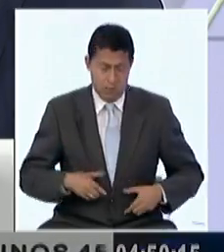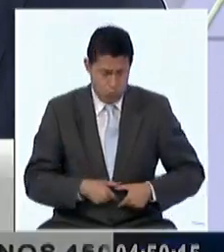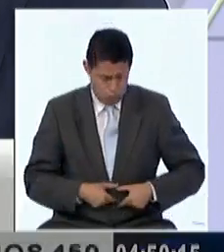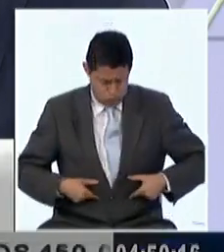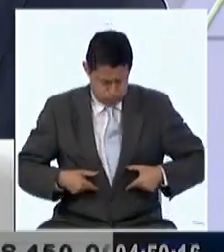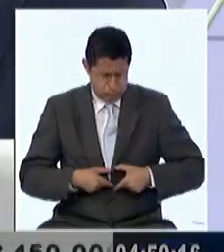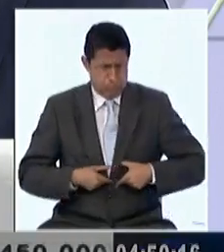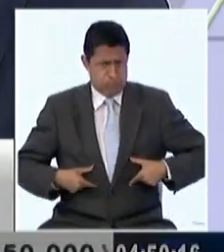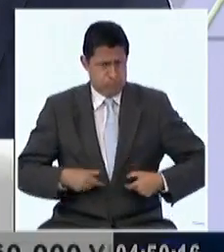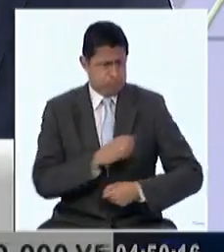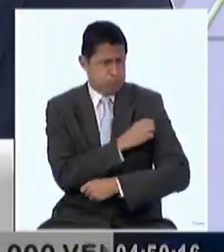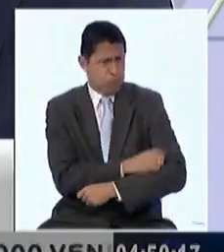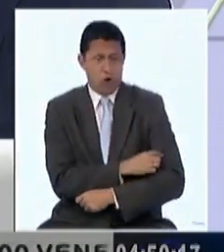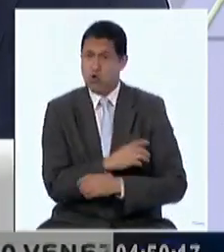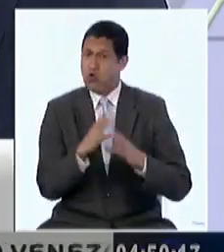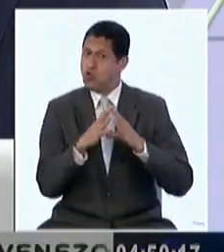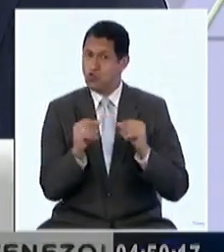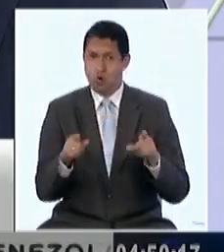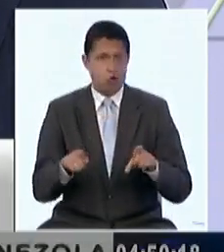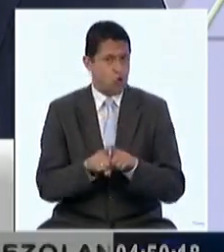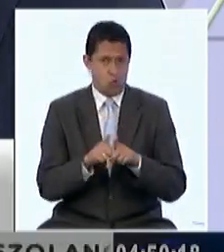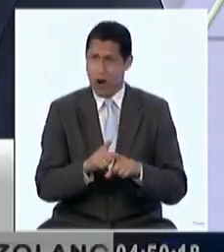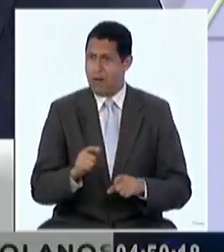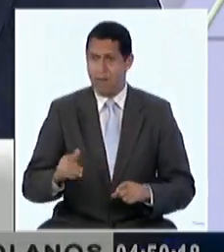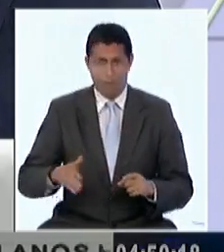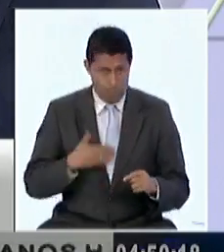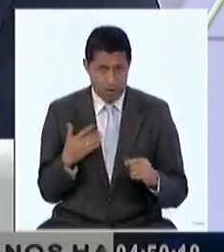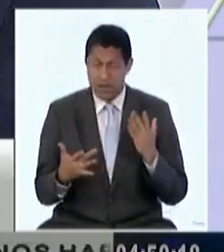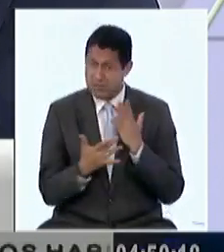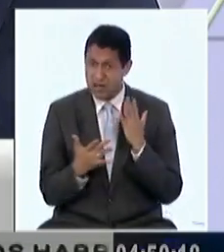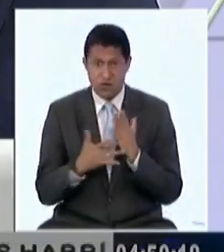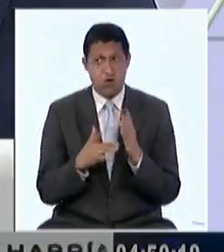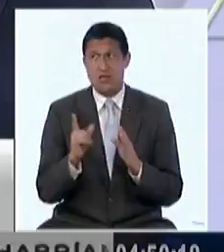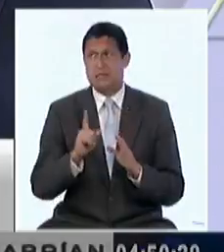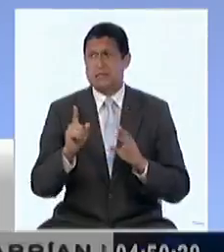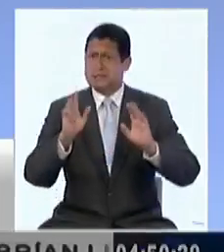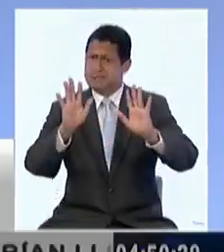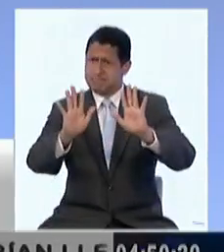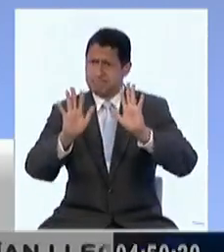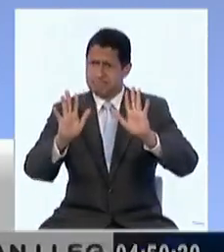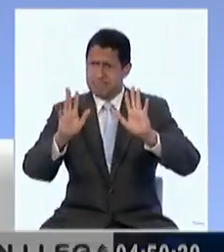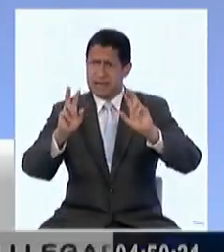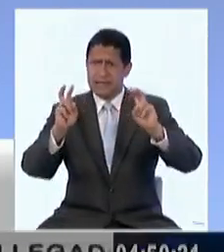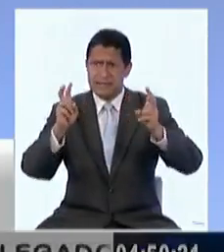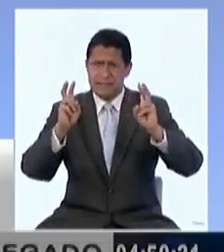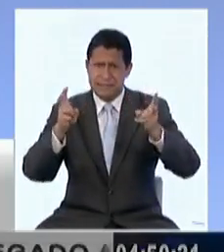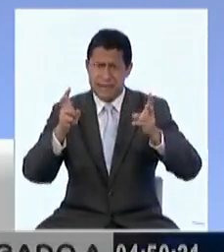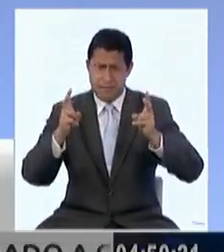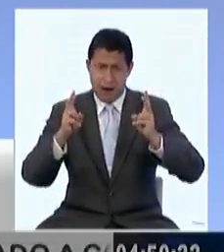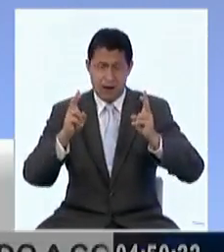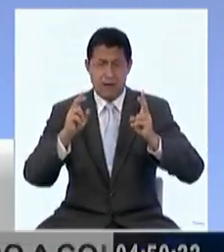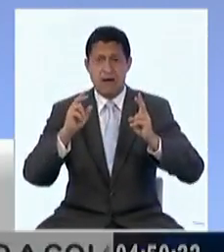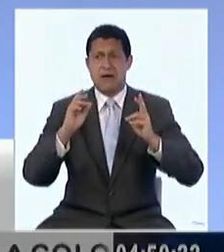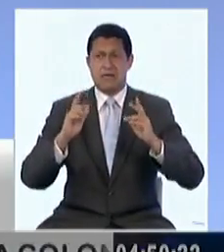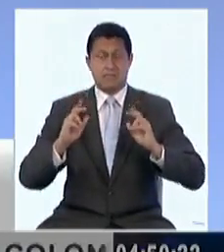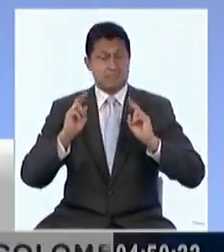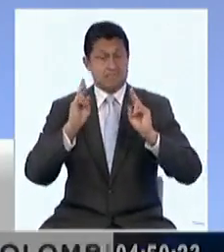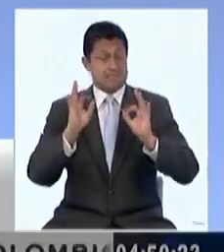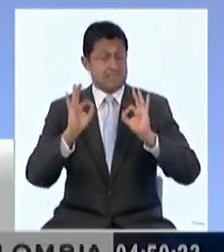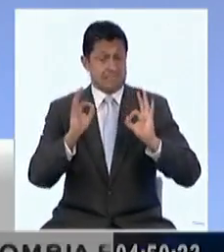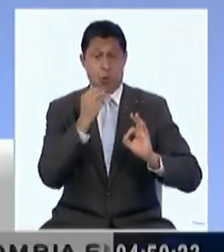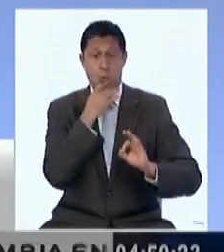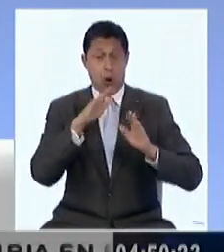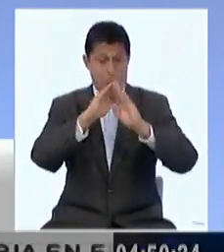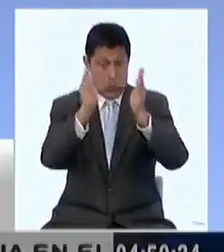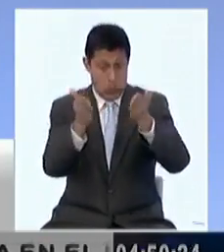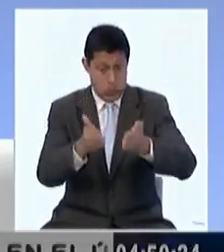del cuerpo. No todo el mundo es apto para estas tecnologías. Para el tema de la alta definición, ¿qué es la